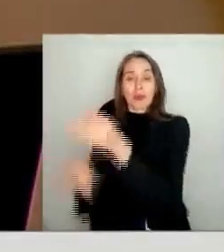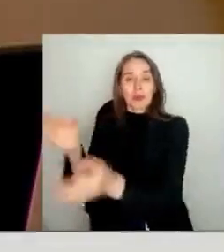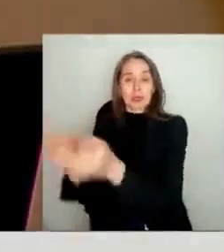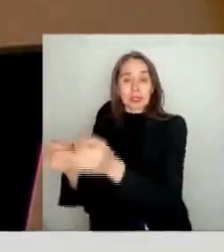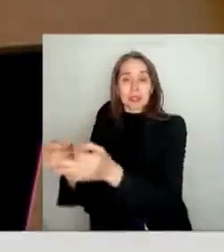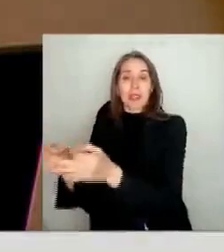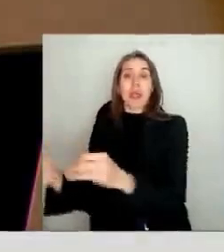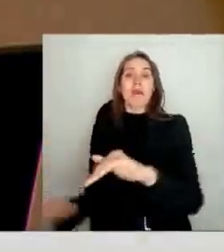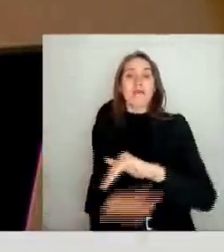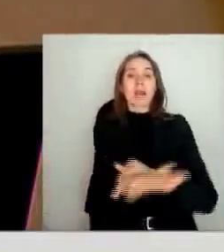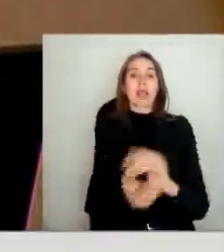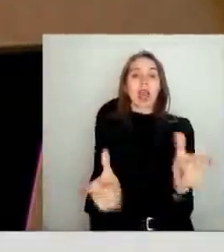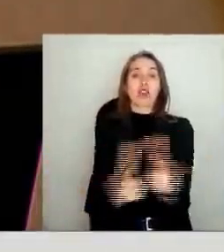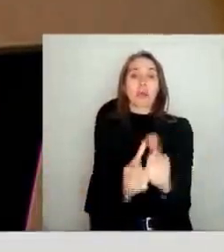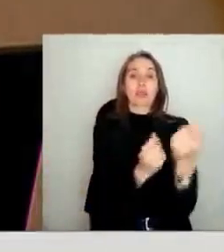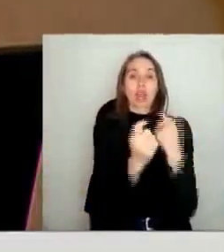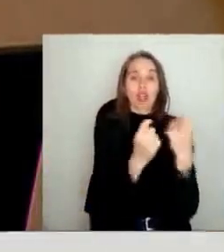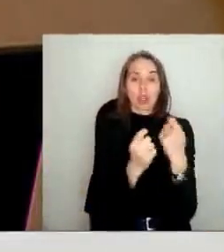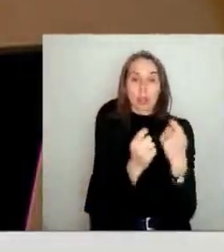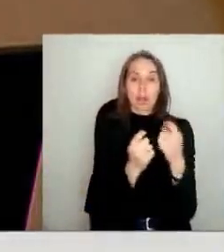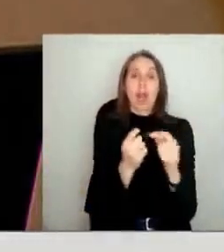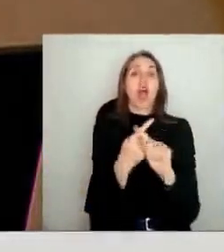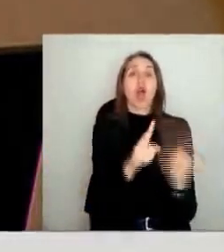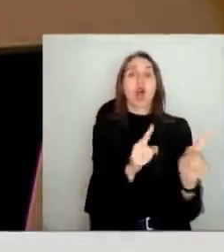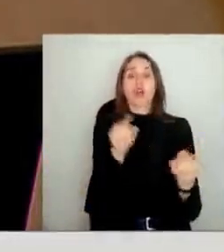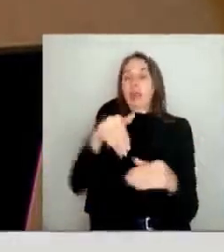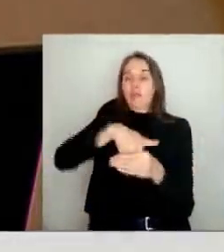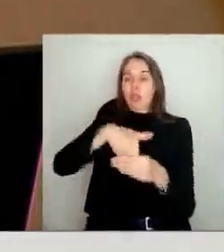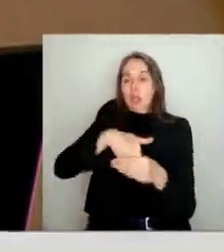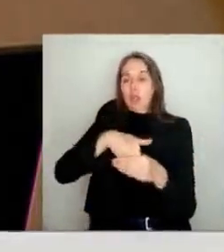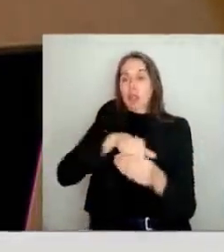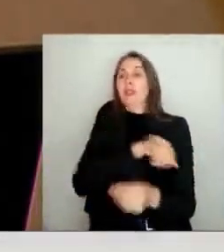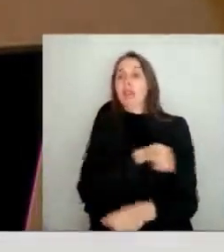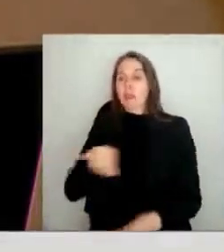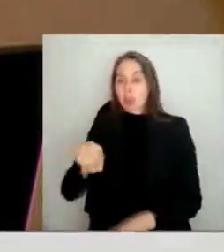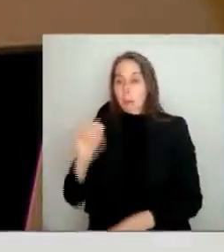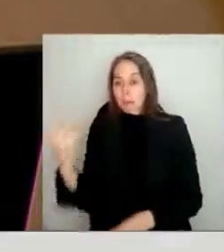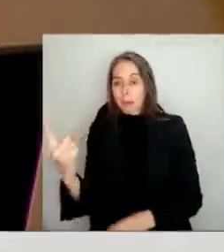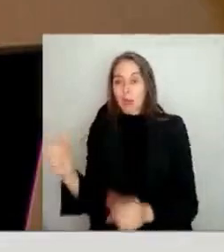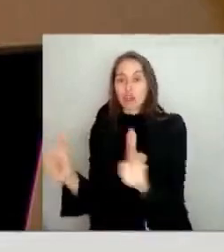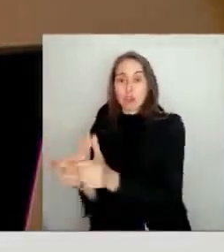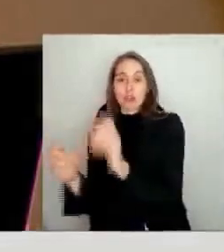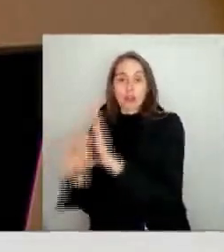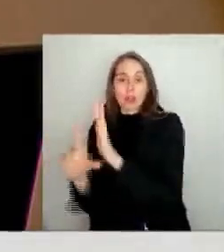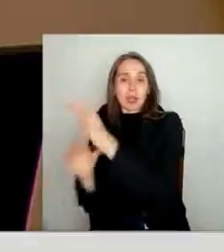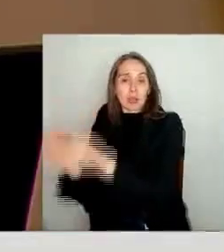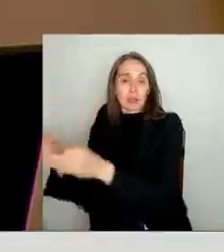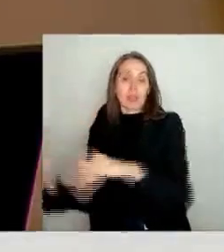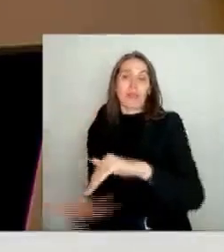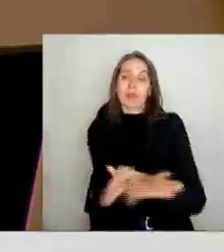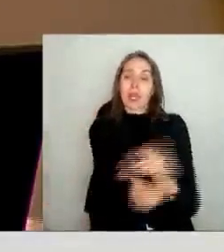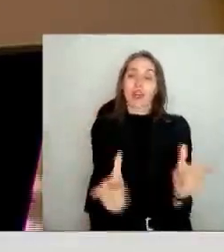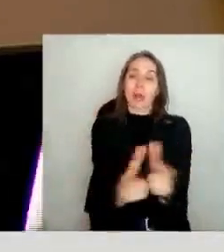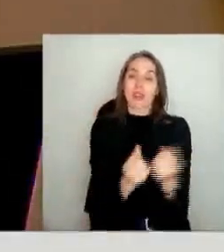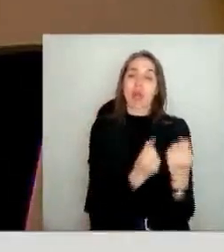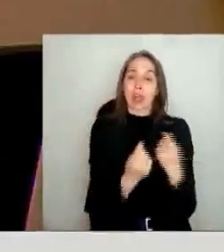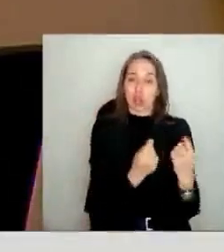comisión de economía esa es otra votación distinta después de pasar por Constitución pase a la Constitución de a la comisión de economía